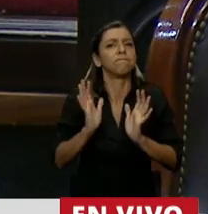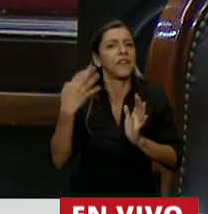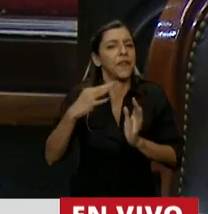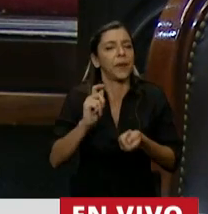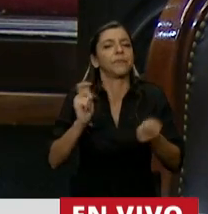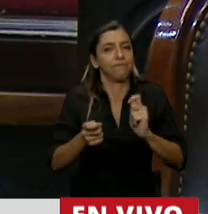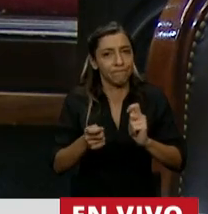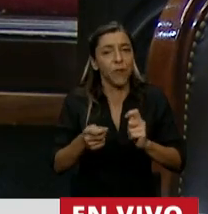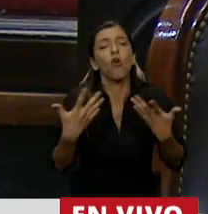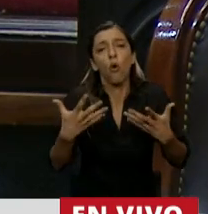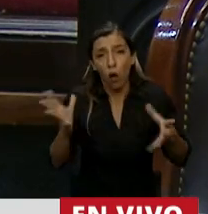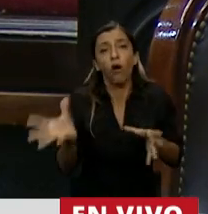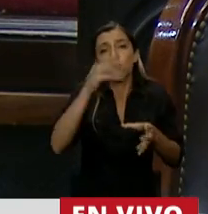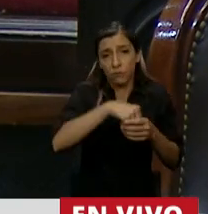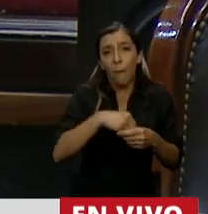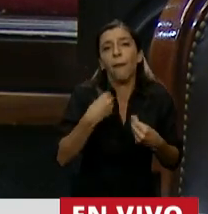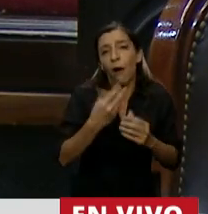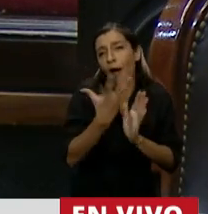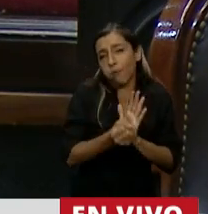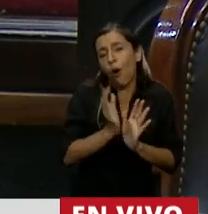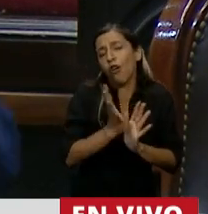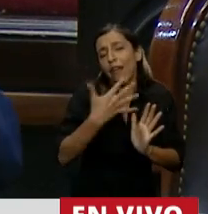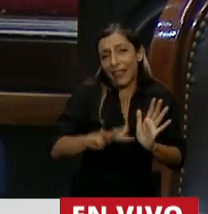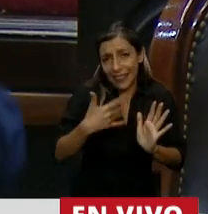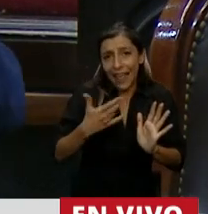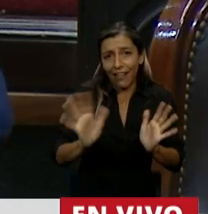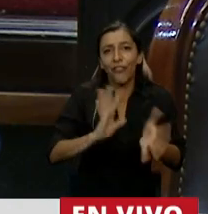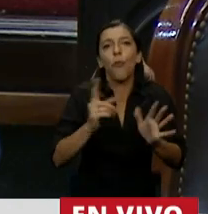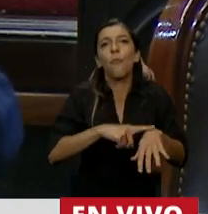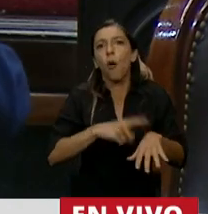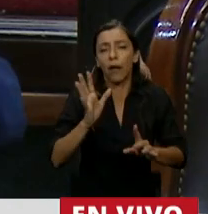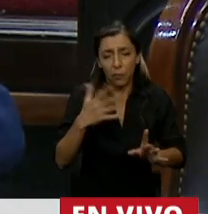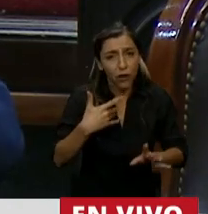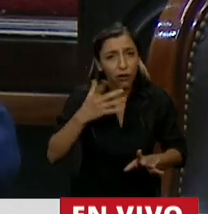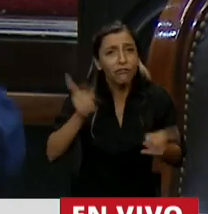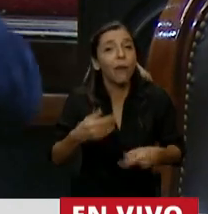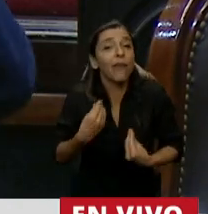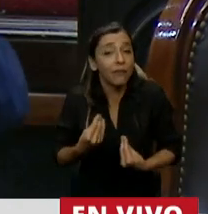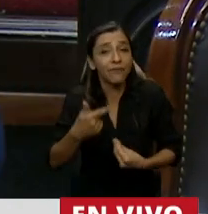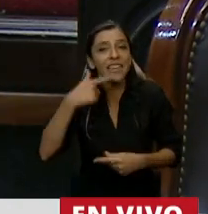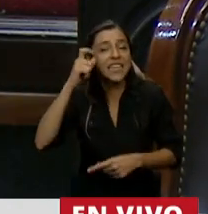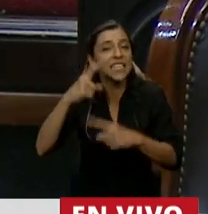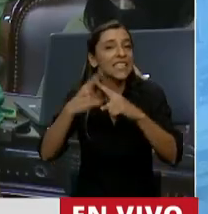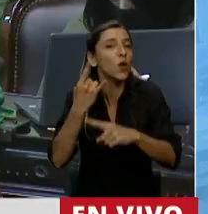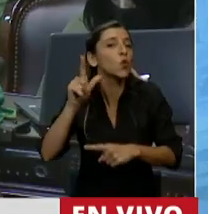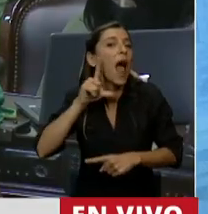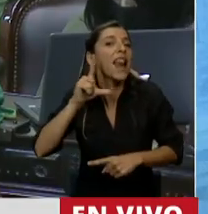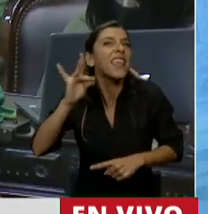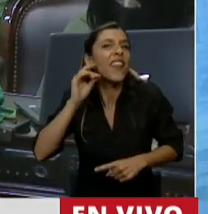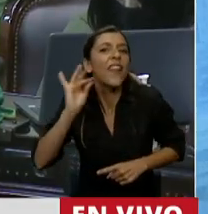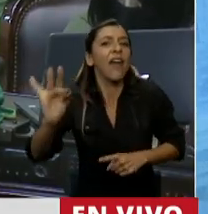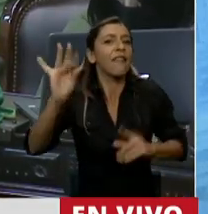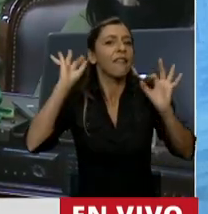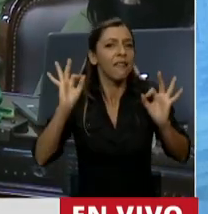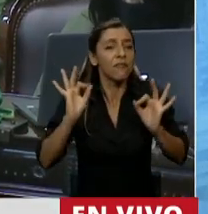¿sabe qué? También tienen que ver con la sexualidad. Y tienen que ver con una vivencia de la sexualidad que durante siglos